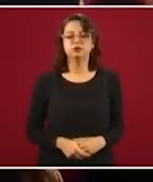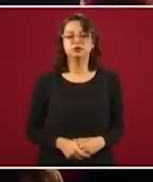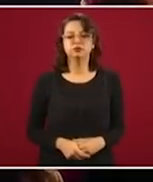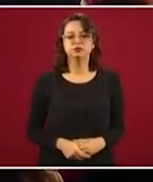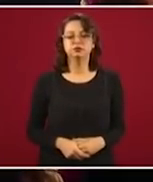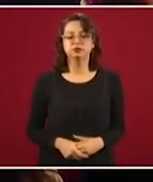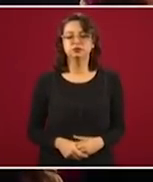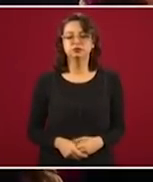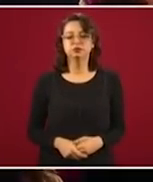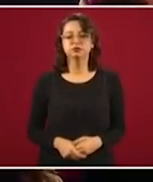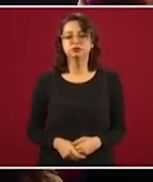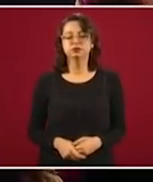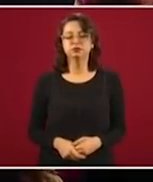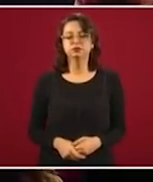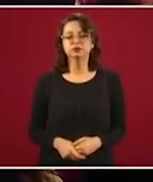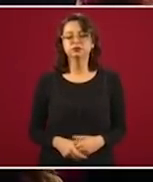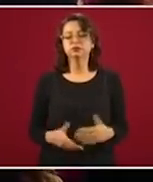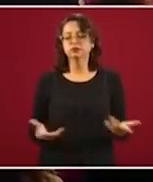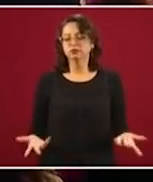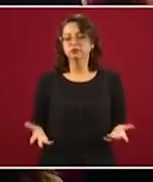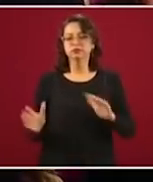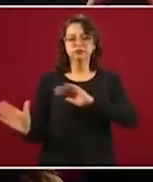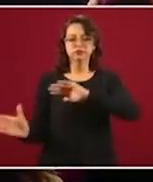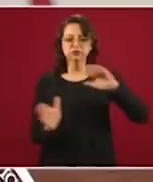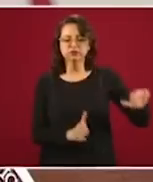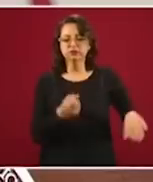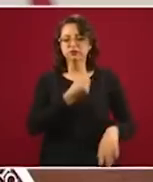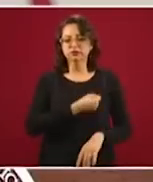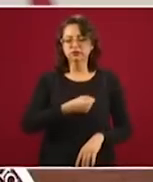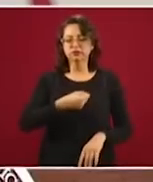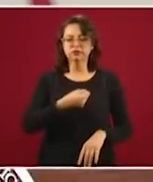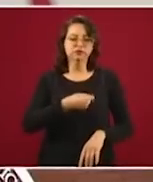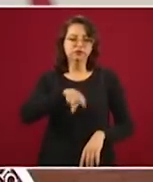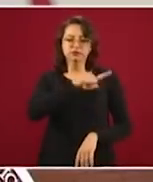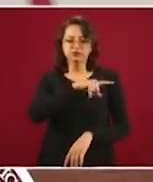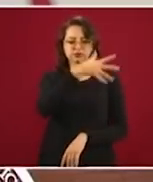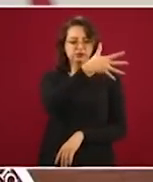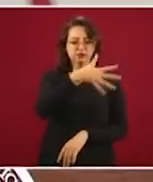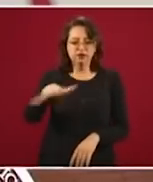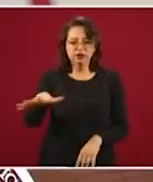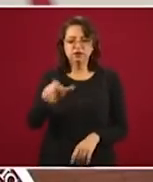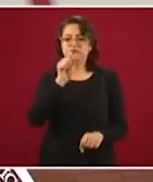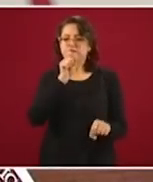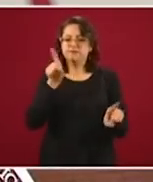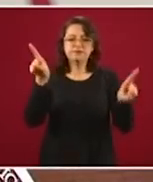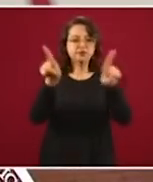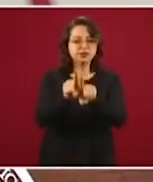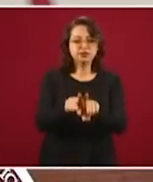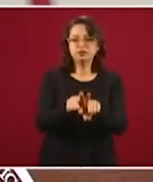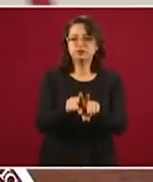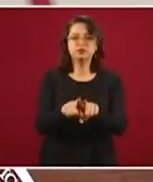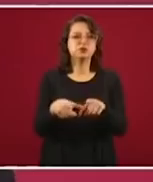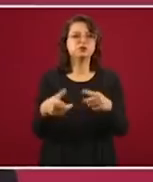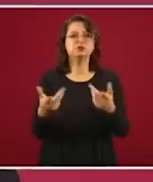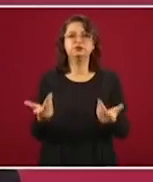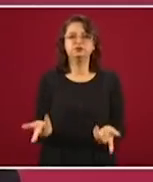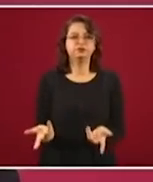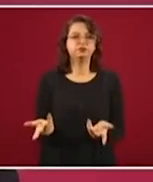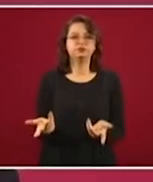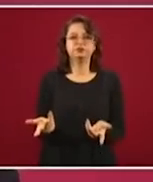del sistema de salud en general, lo mismo. No hace falta